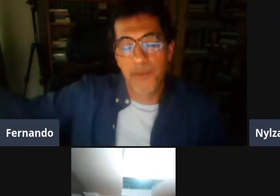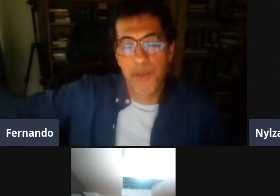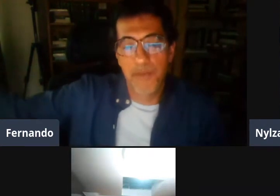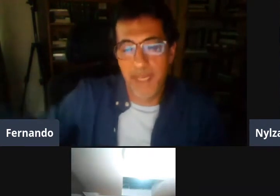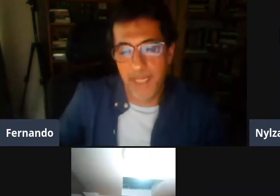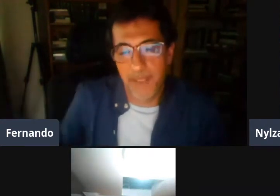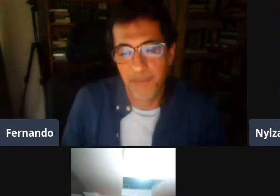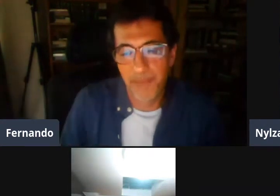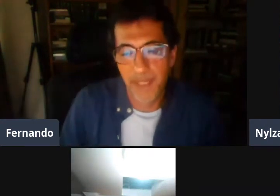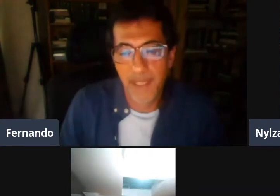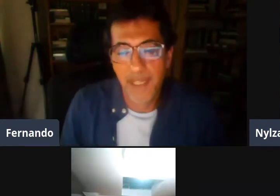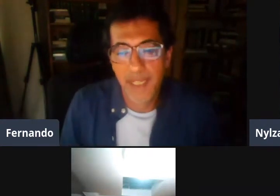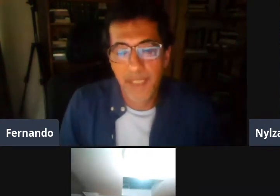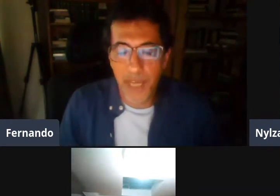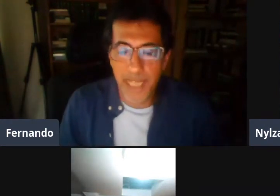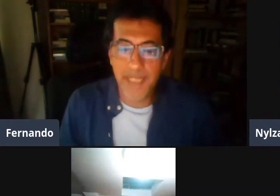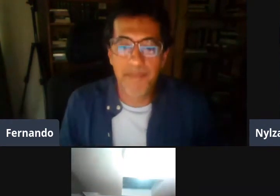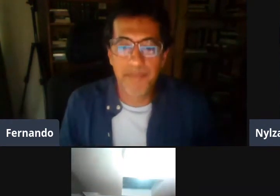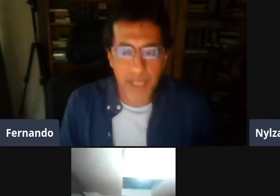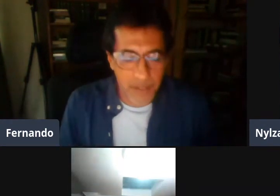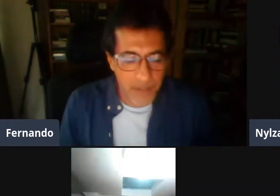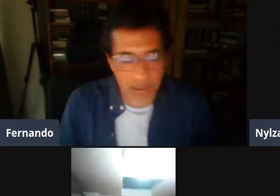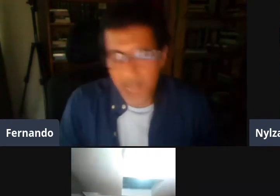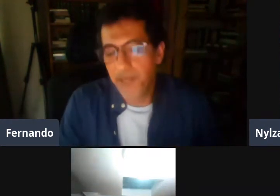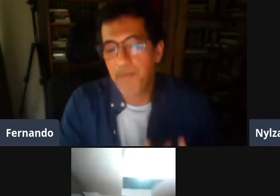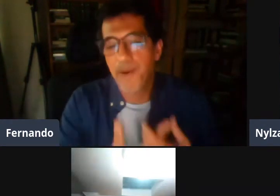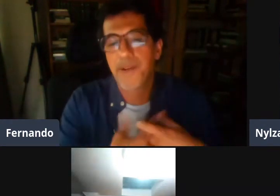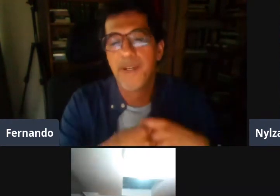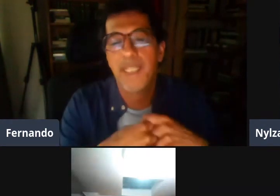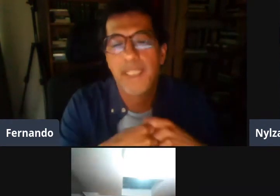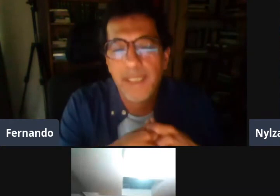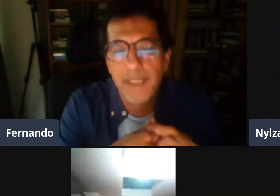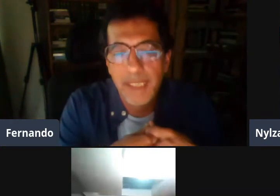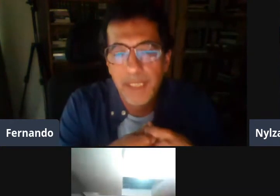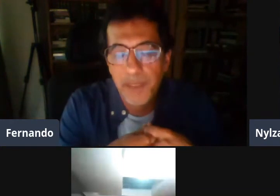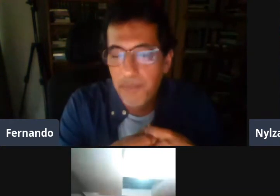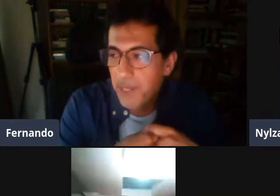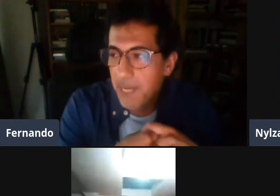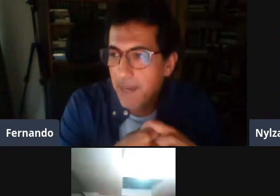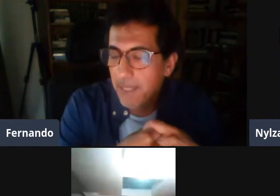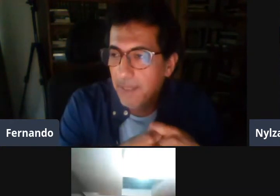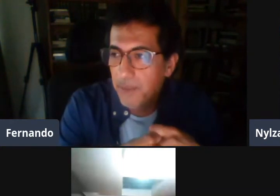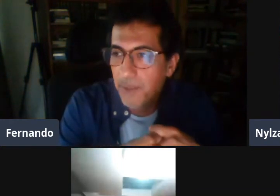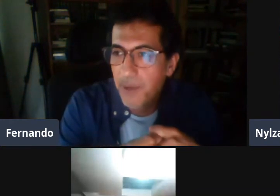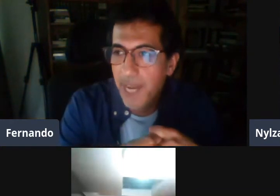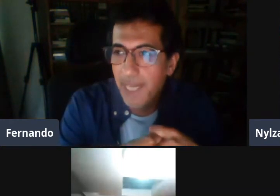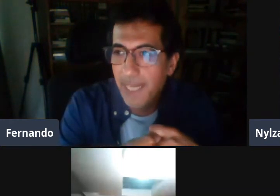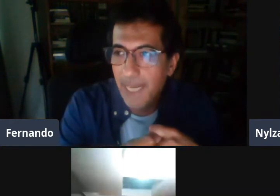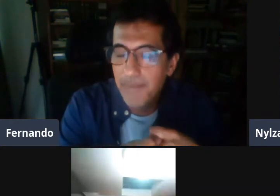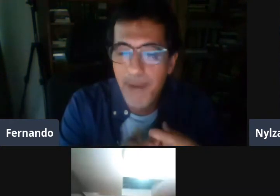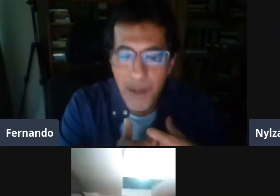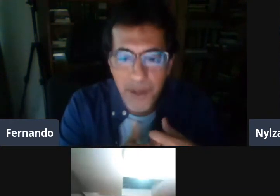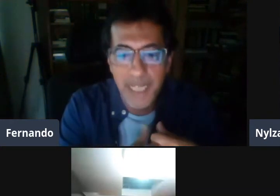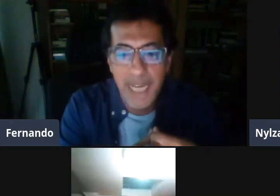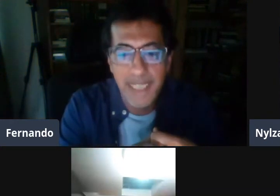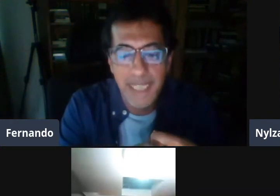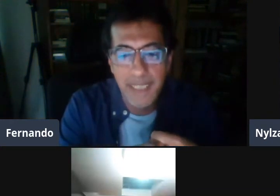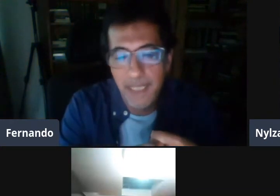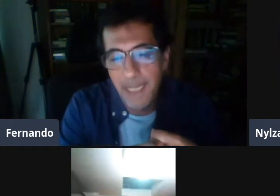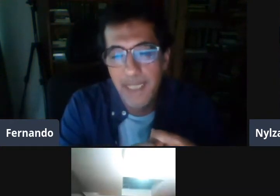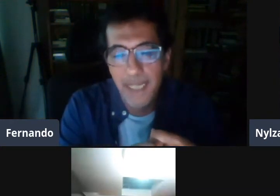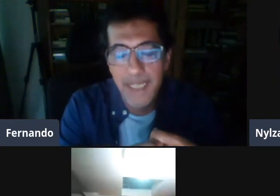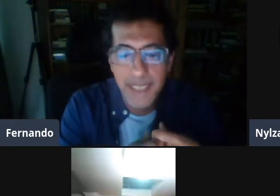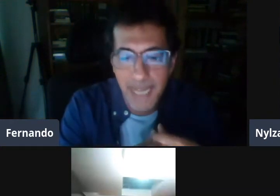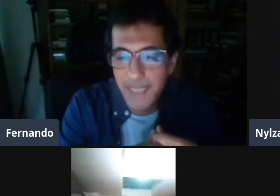en nuestro mundo inmediato test con eso un poco yo podría suponer que el valor de la